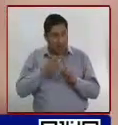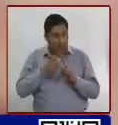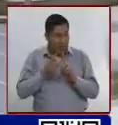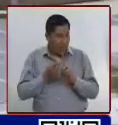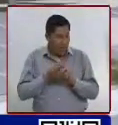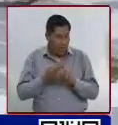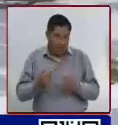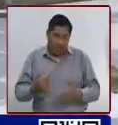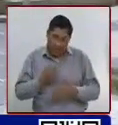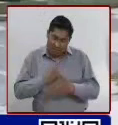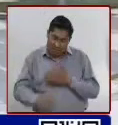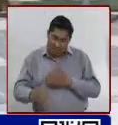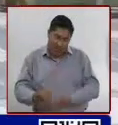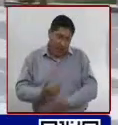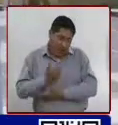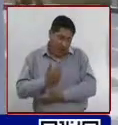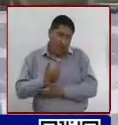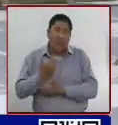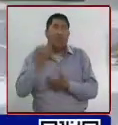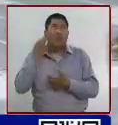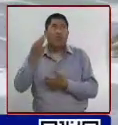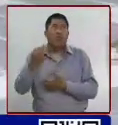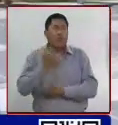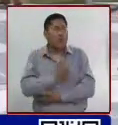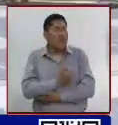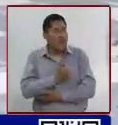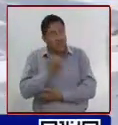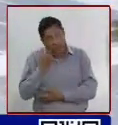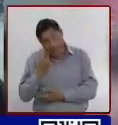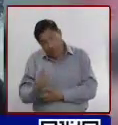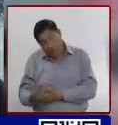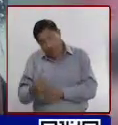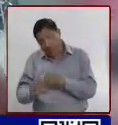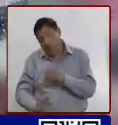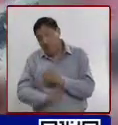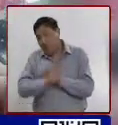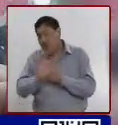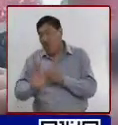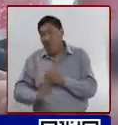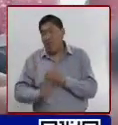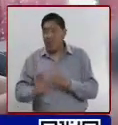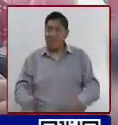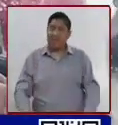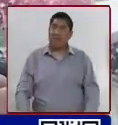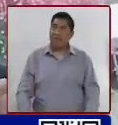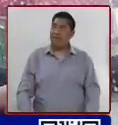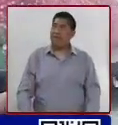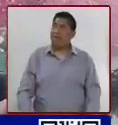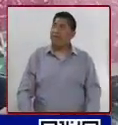en cuidarlo, en verlo, en protegerlo.